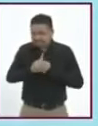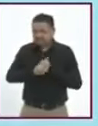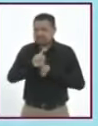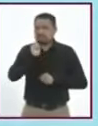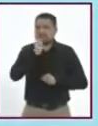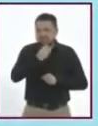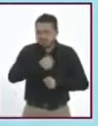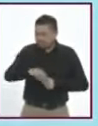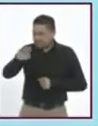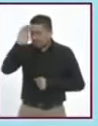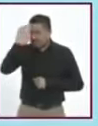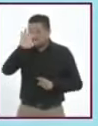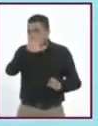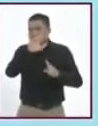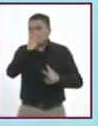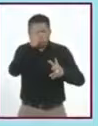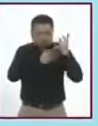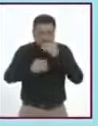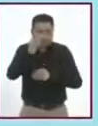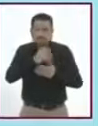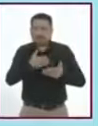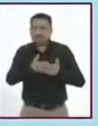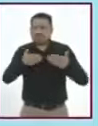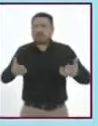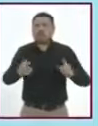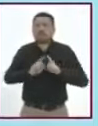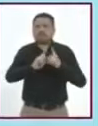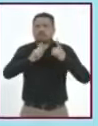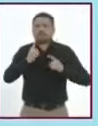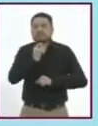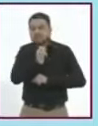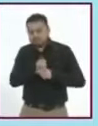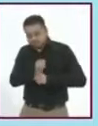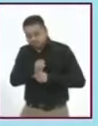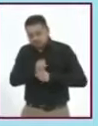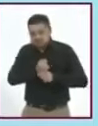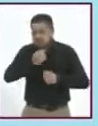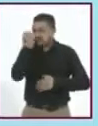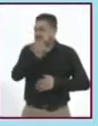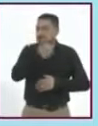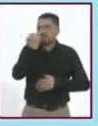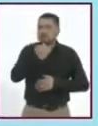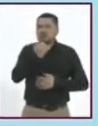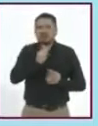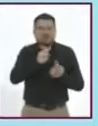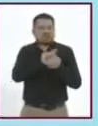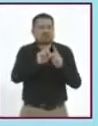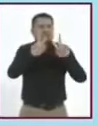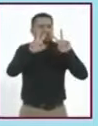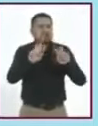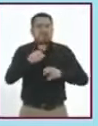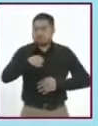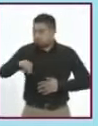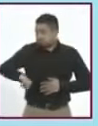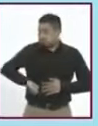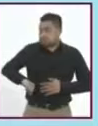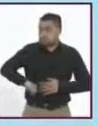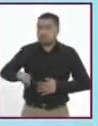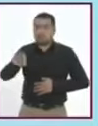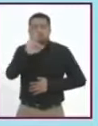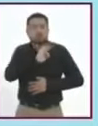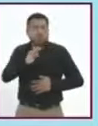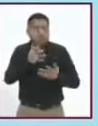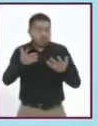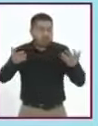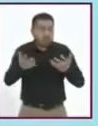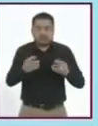lleva a pensar que lo que aprendemos durante el desarrollo de una investigación escolar acerca de un tema de nuestro interés se puede